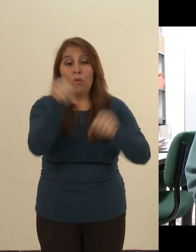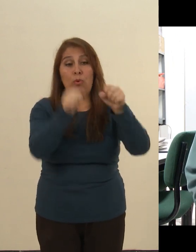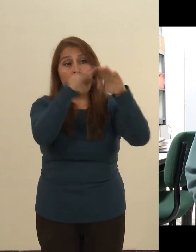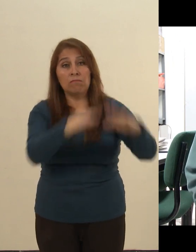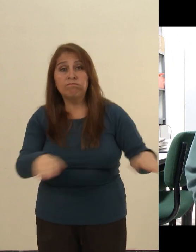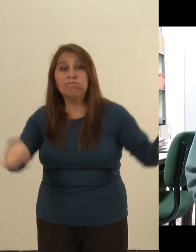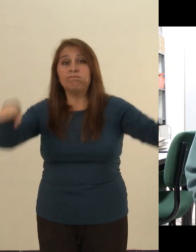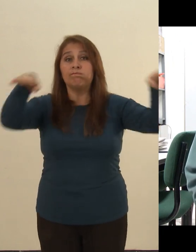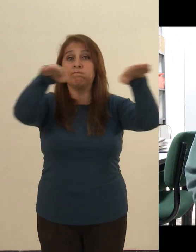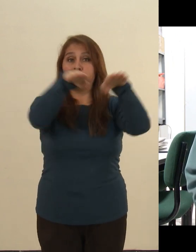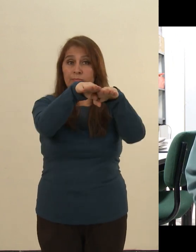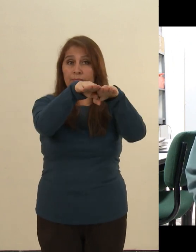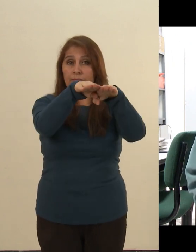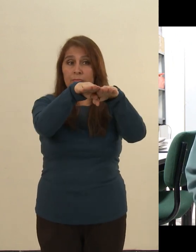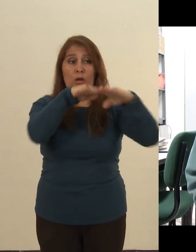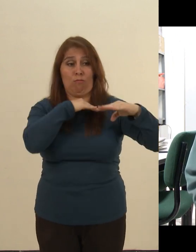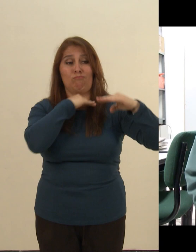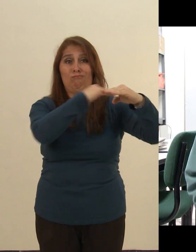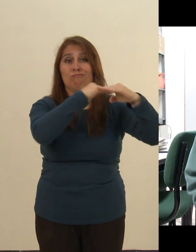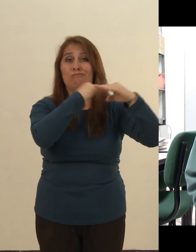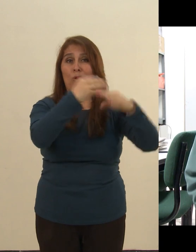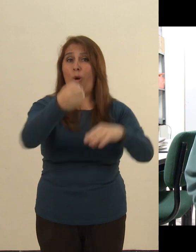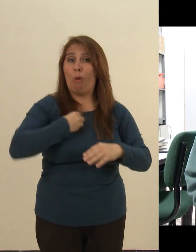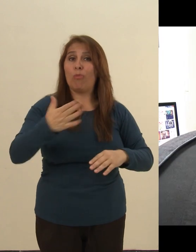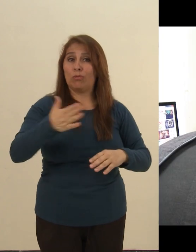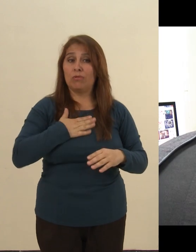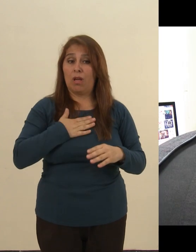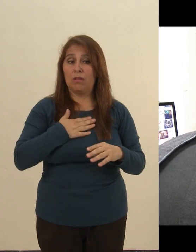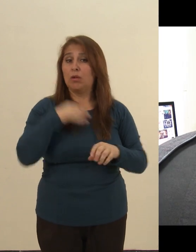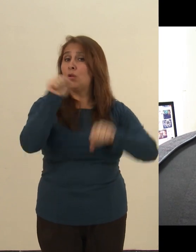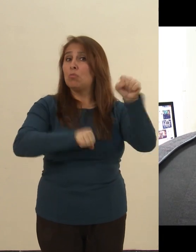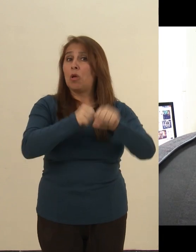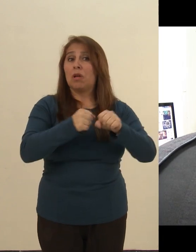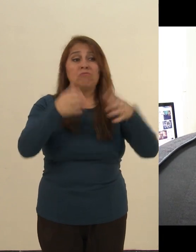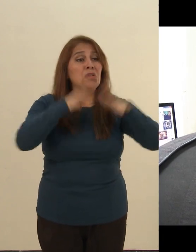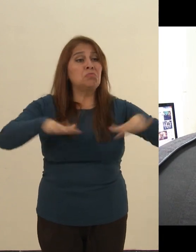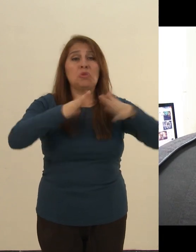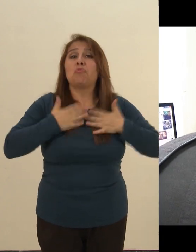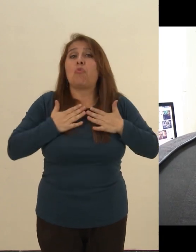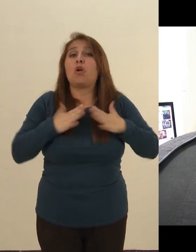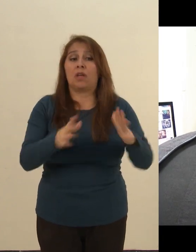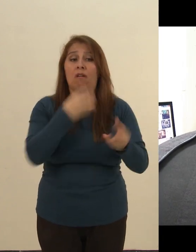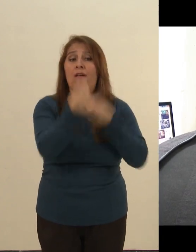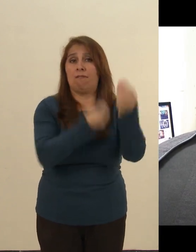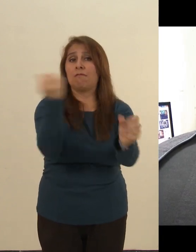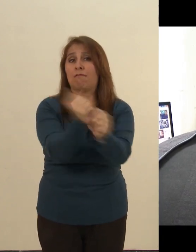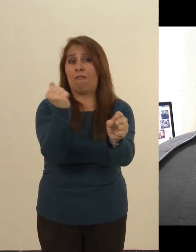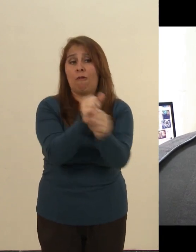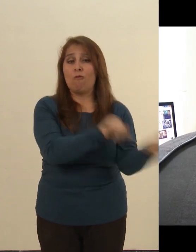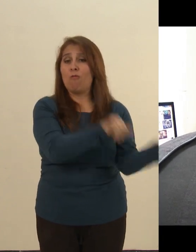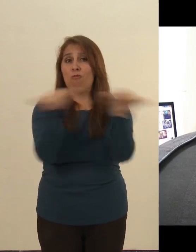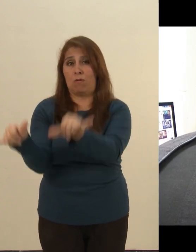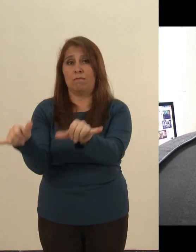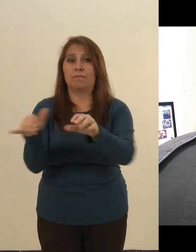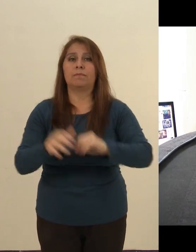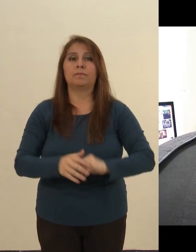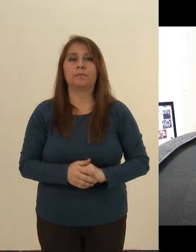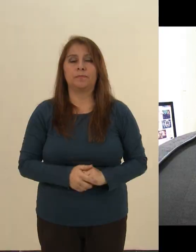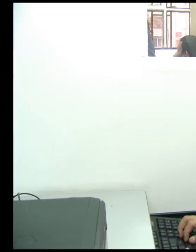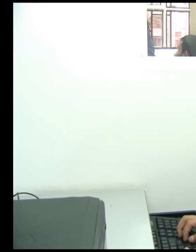estar en equidad, en equiparación de oportunidades, desempeñándose en cualquier espacio.